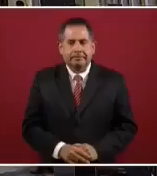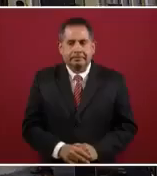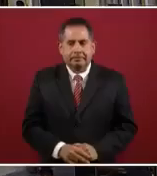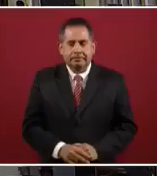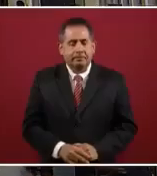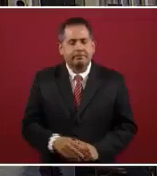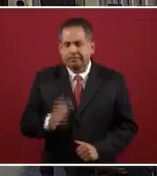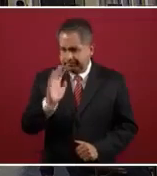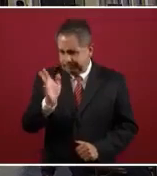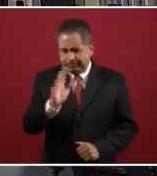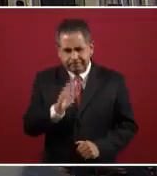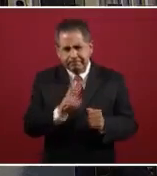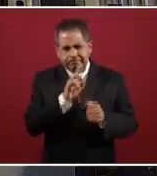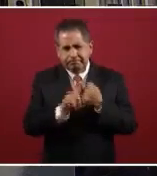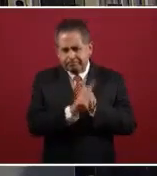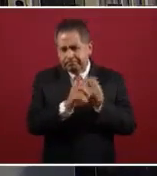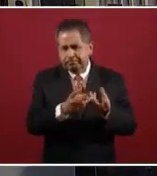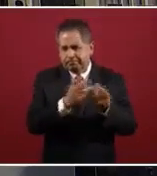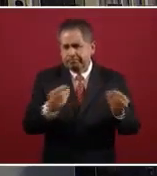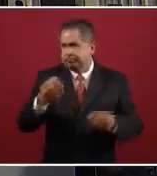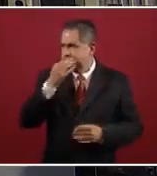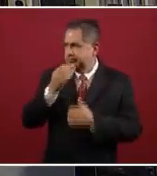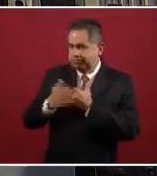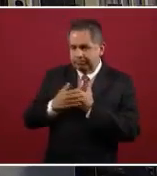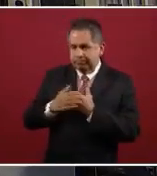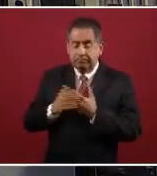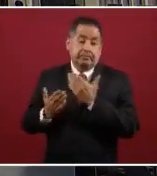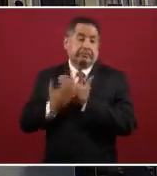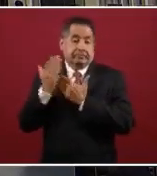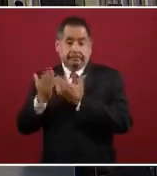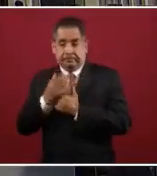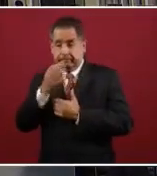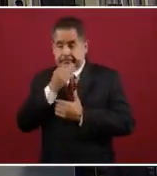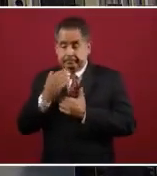Ya se resolvió el problema, es lo que me informaron en la mañana.